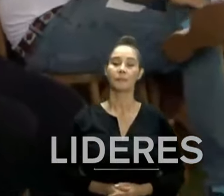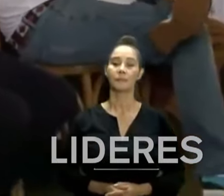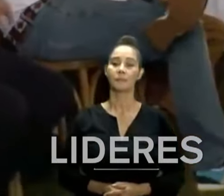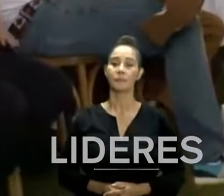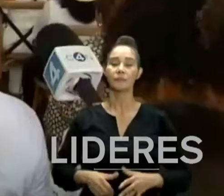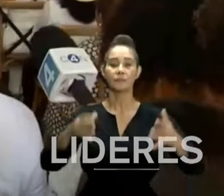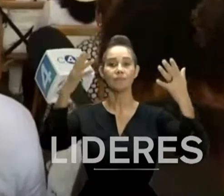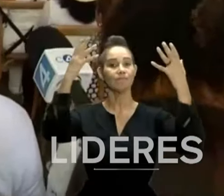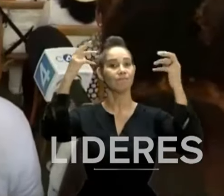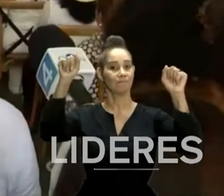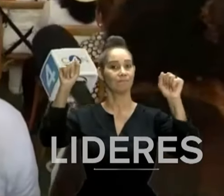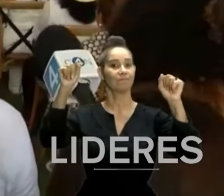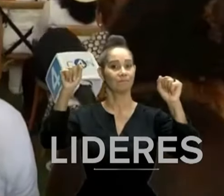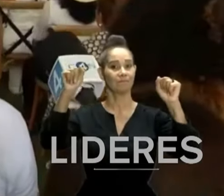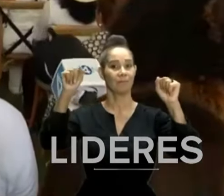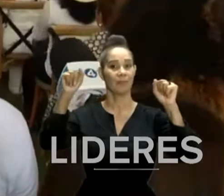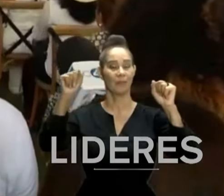Presidente,